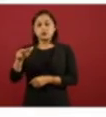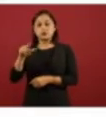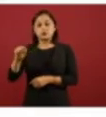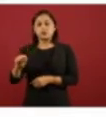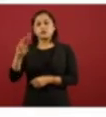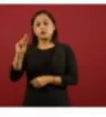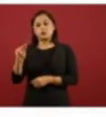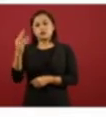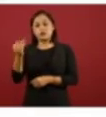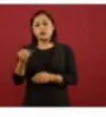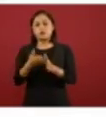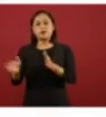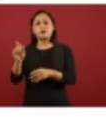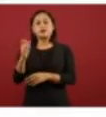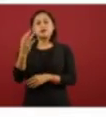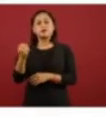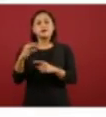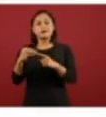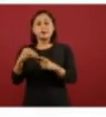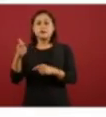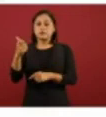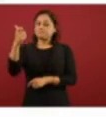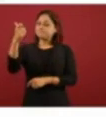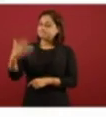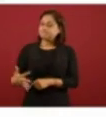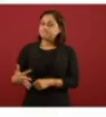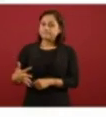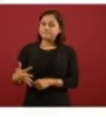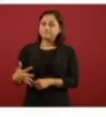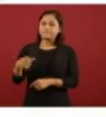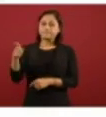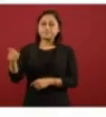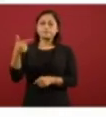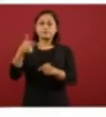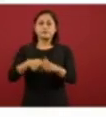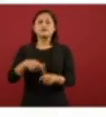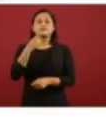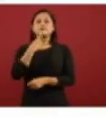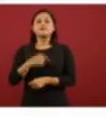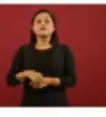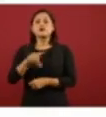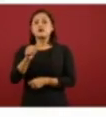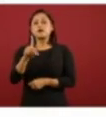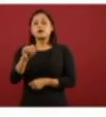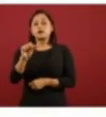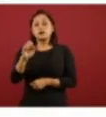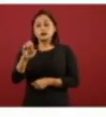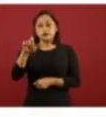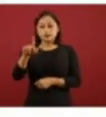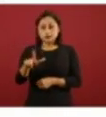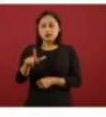de 29 centavos, es el más económico en gasolina premium. En el diésel, Fonatur,